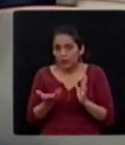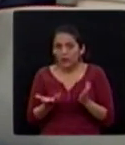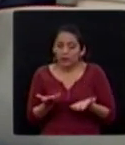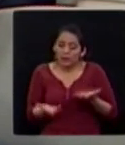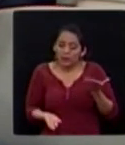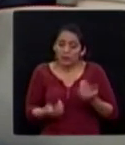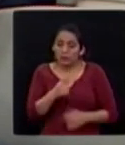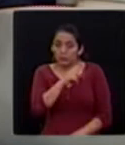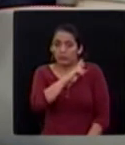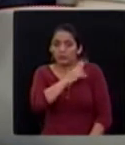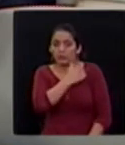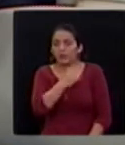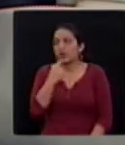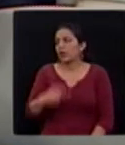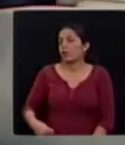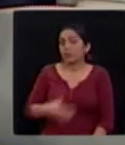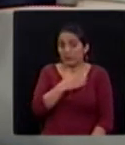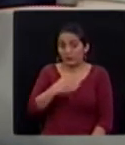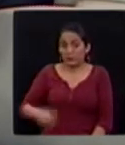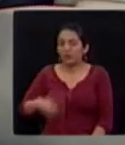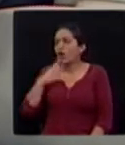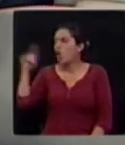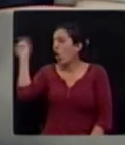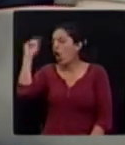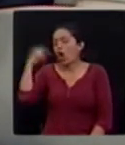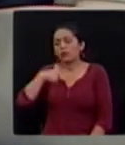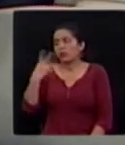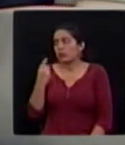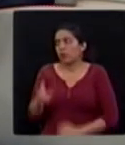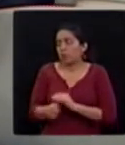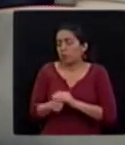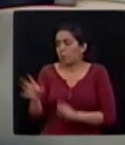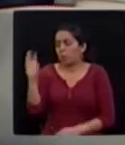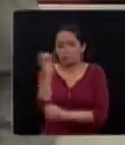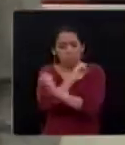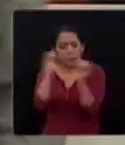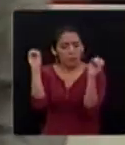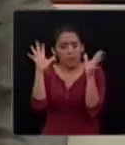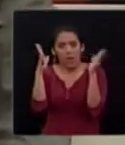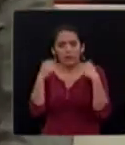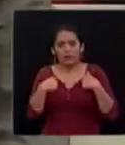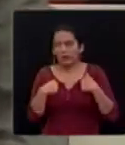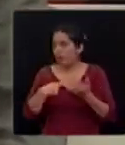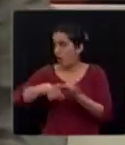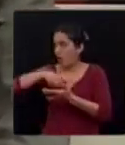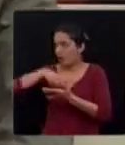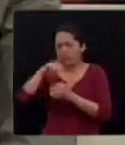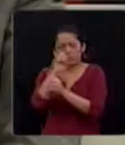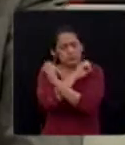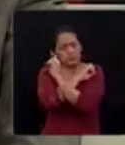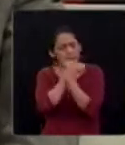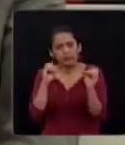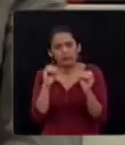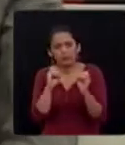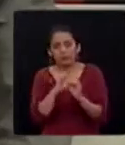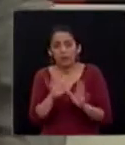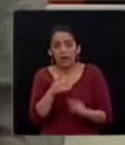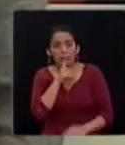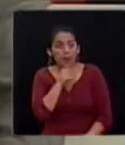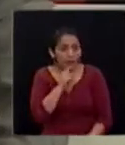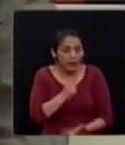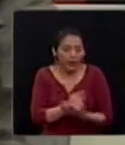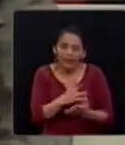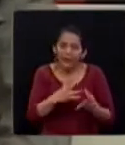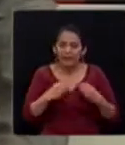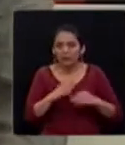la República diga: yo no he recibido un centavo, yo no he firmado un solo contrato. Por supuesto que no ha firmado ningún solo contrato. Ni es suficiente con que el bloque